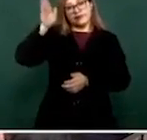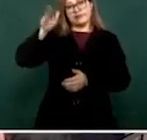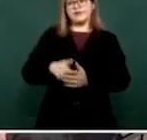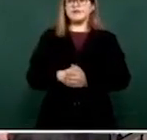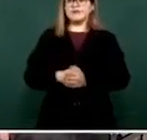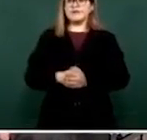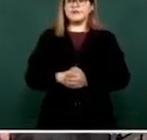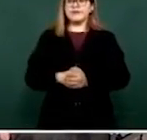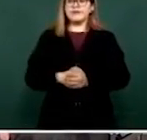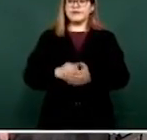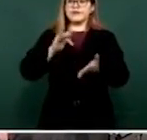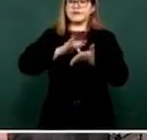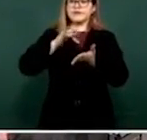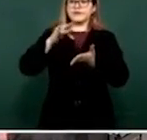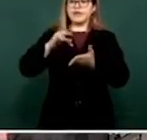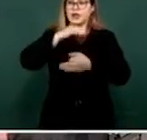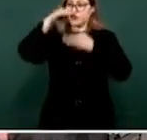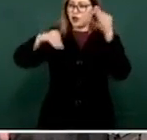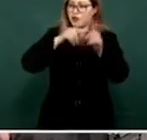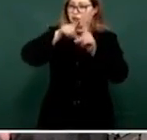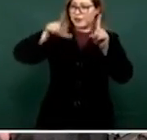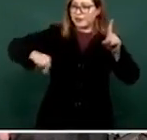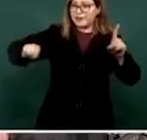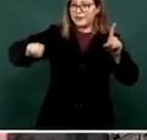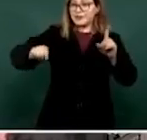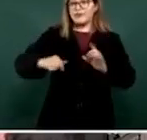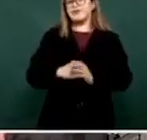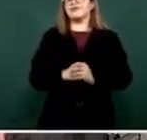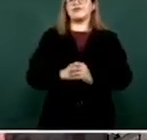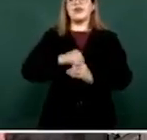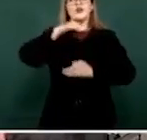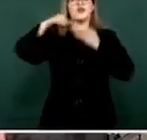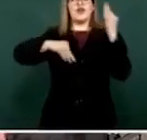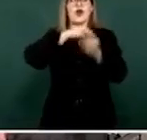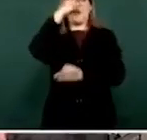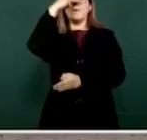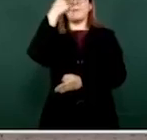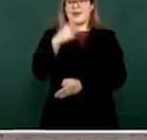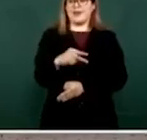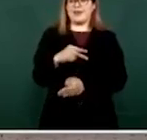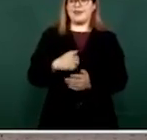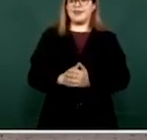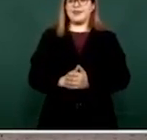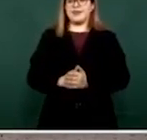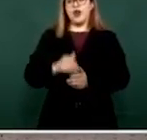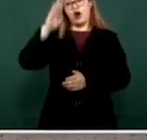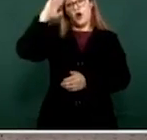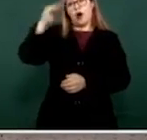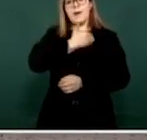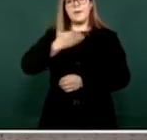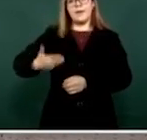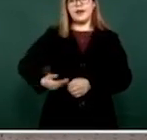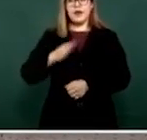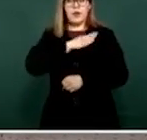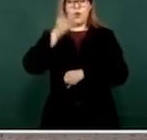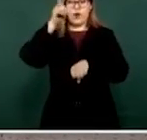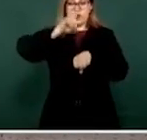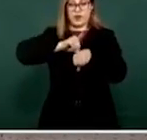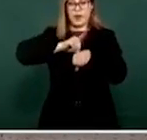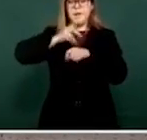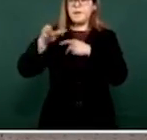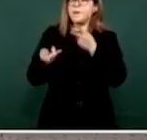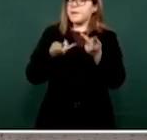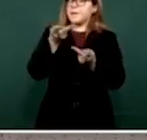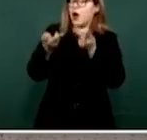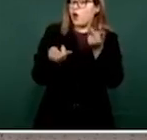Gracias. Todos somos nacionales, ¿no? Todos mexicanos, ¿no? Todos mexicanos. Hola, presidente, buenos días. Para